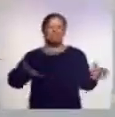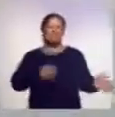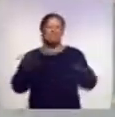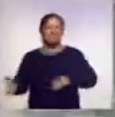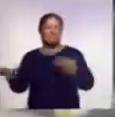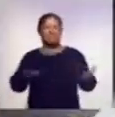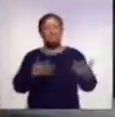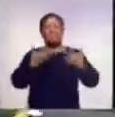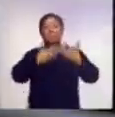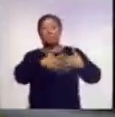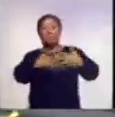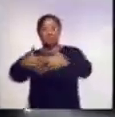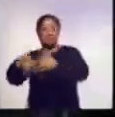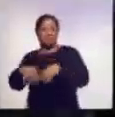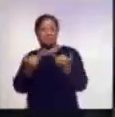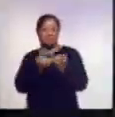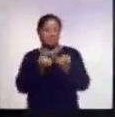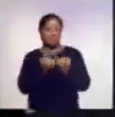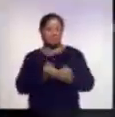empresas.